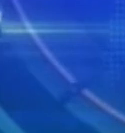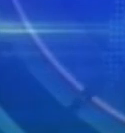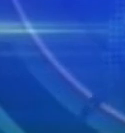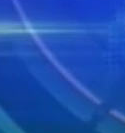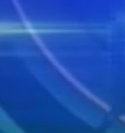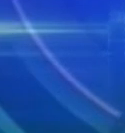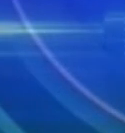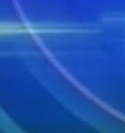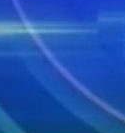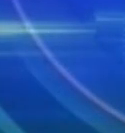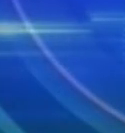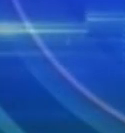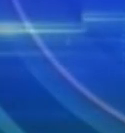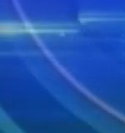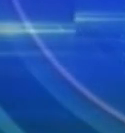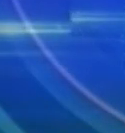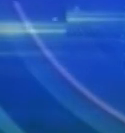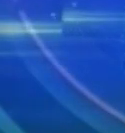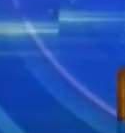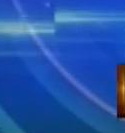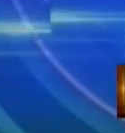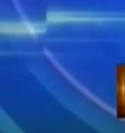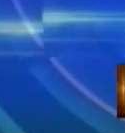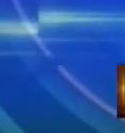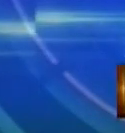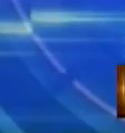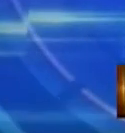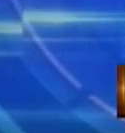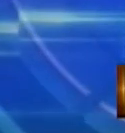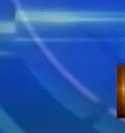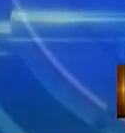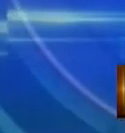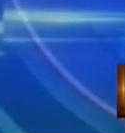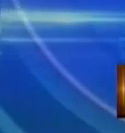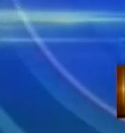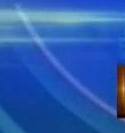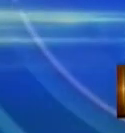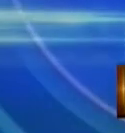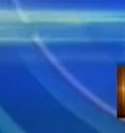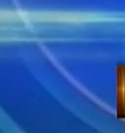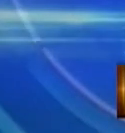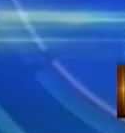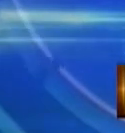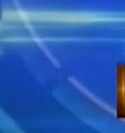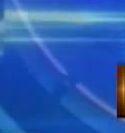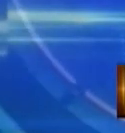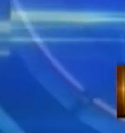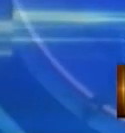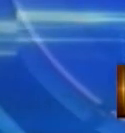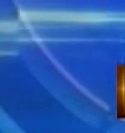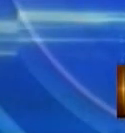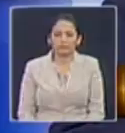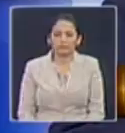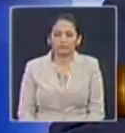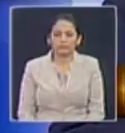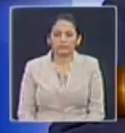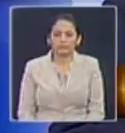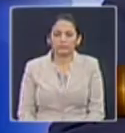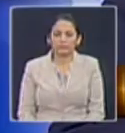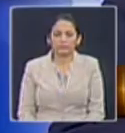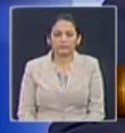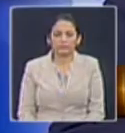sigue esta línea para buscar la reactivación económica? Bueno, en primer lugar, considero yo que comenzó el proyecto de